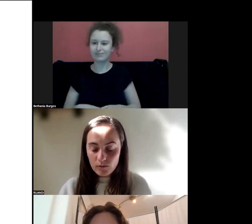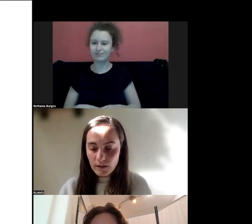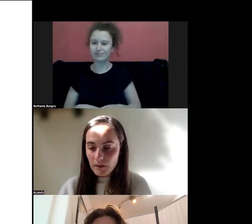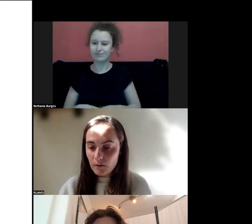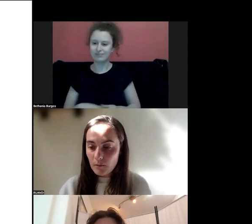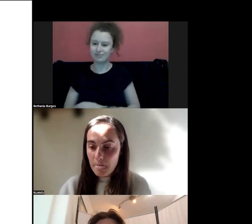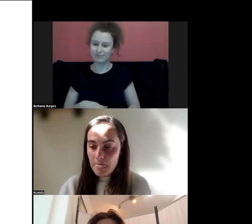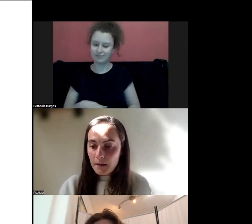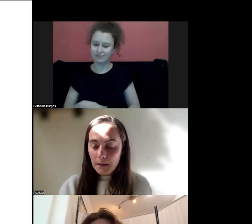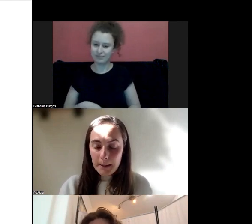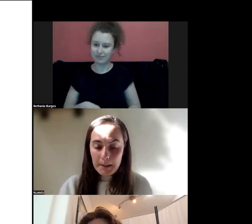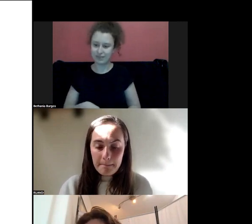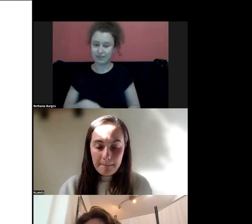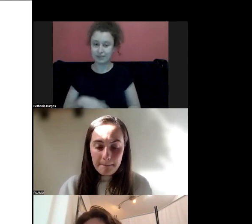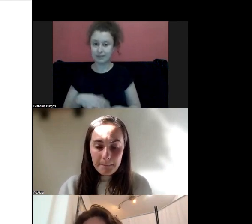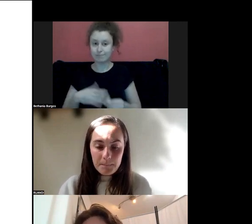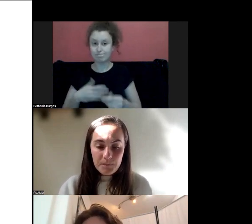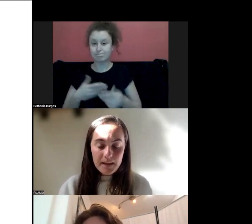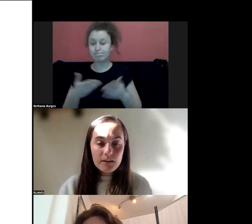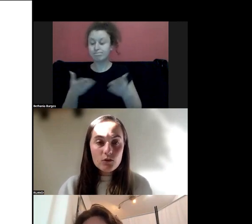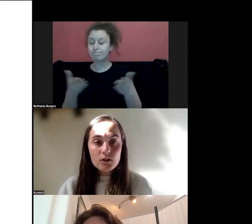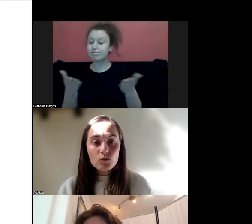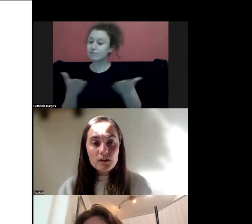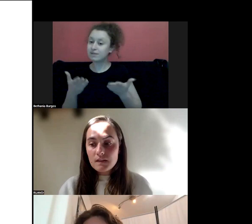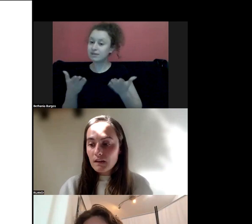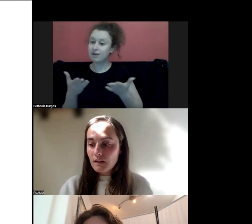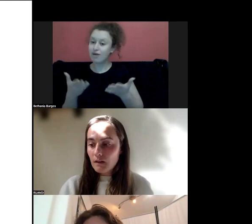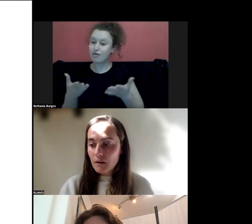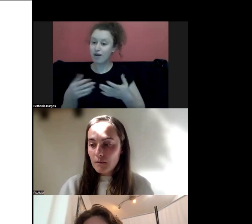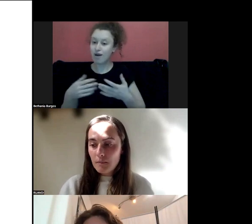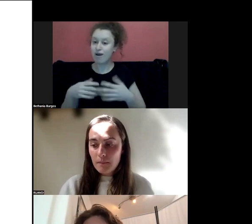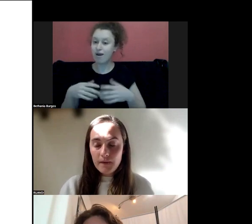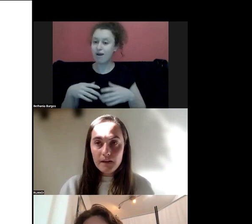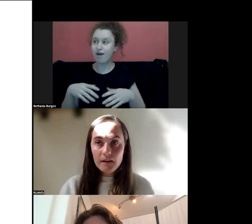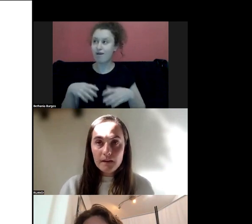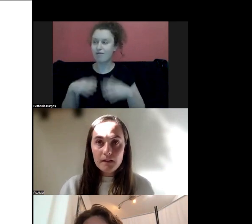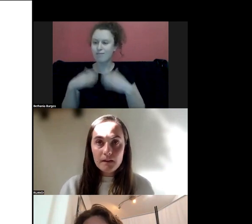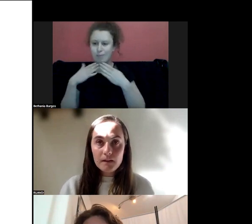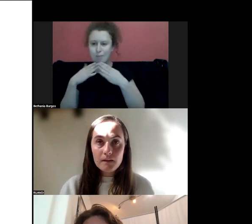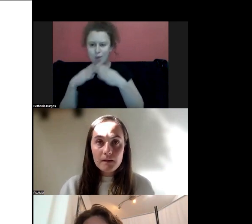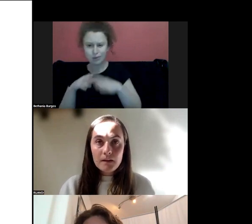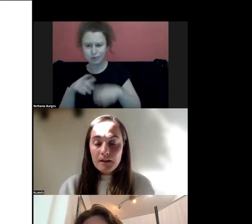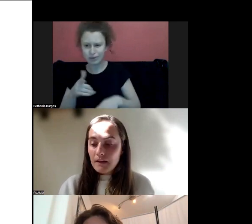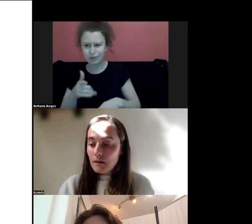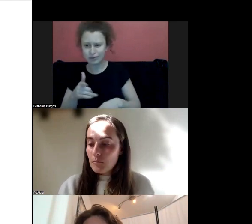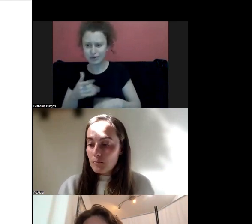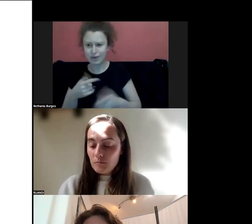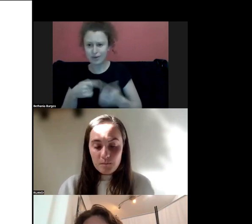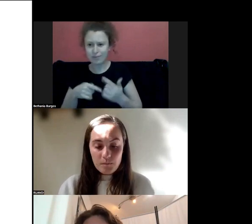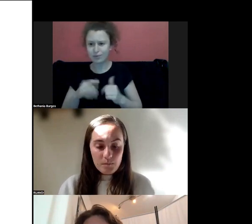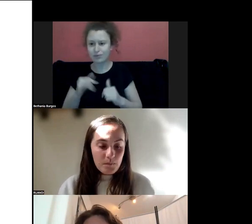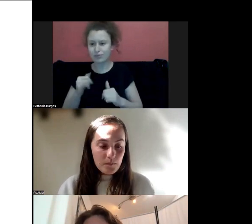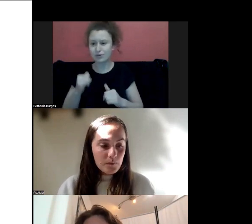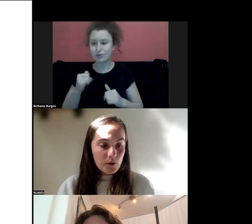una pregunta, pero em, esto que tú dices de